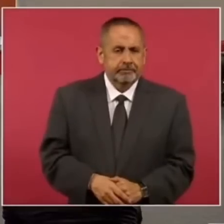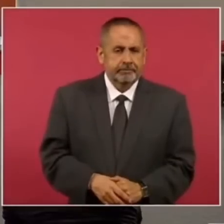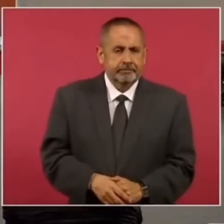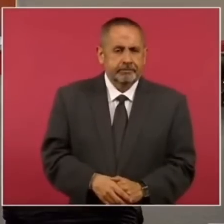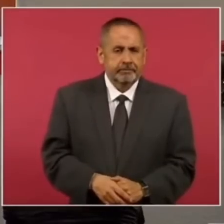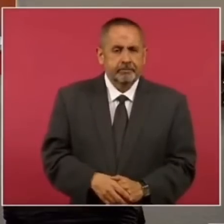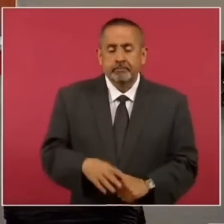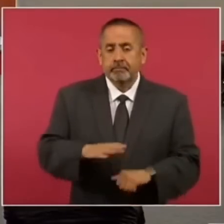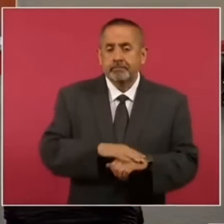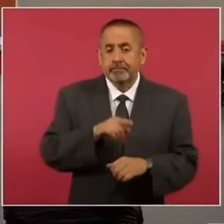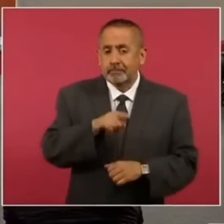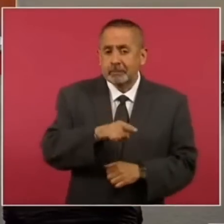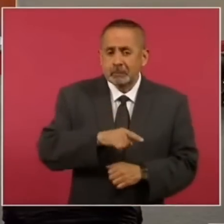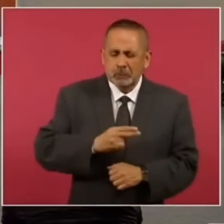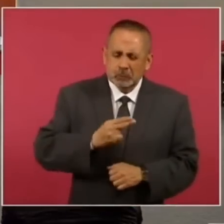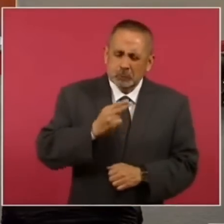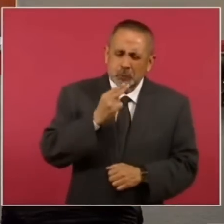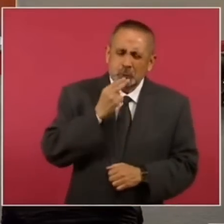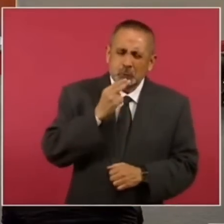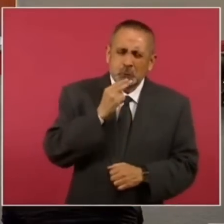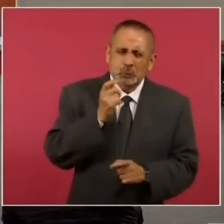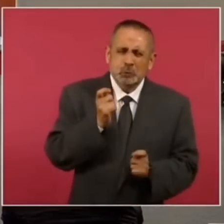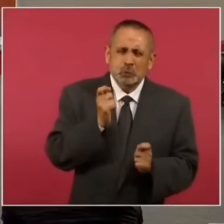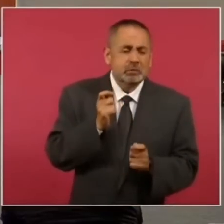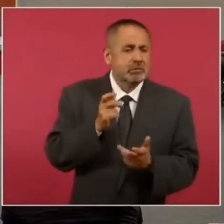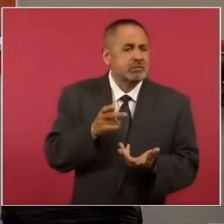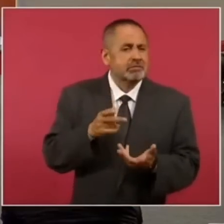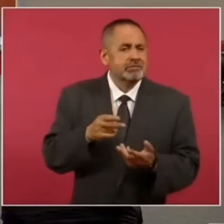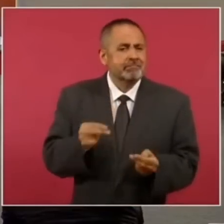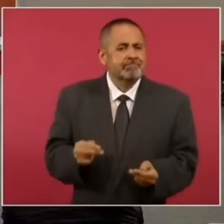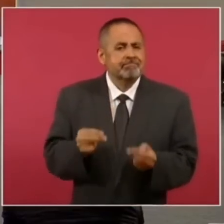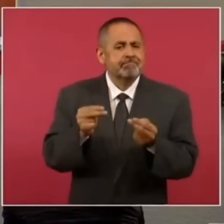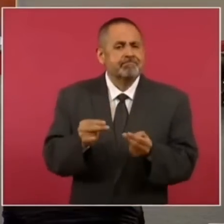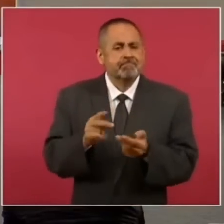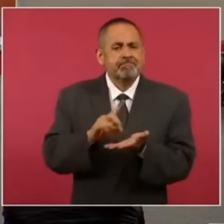Al consumo, al narcomenudeo.